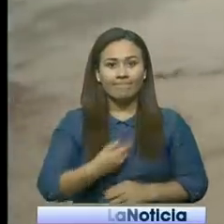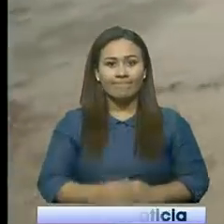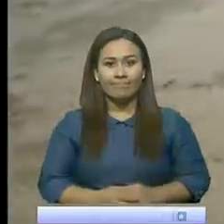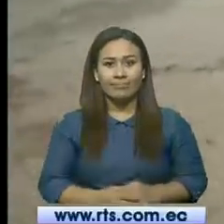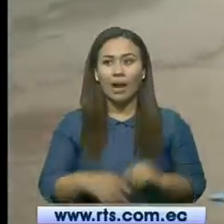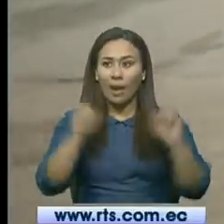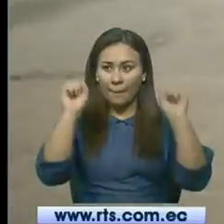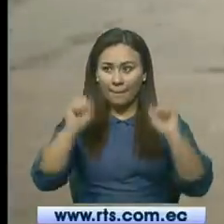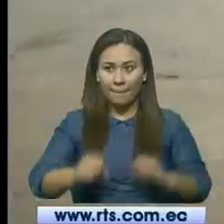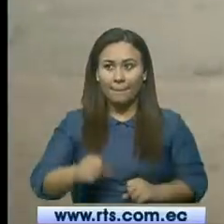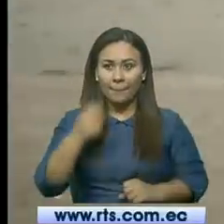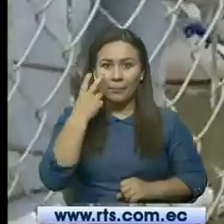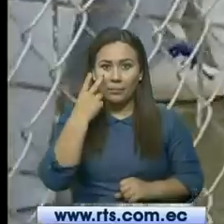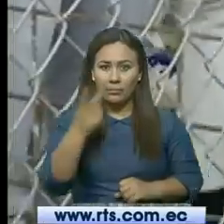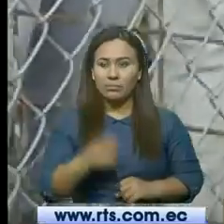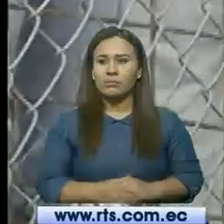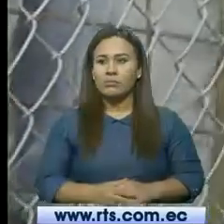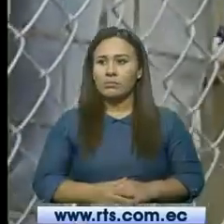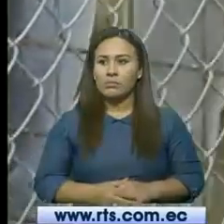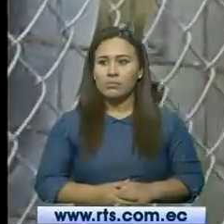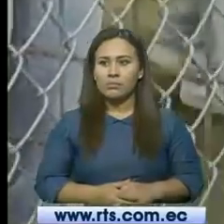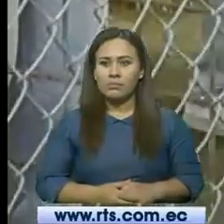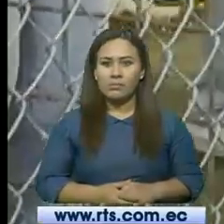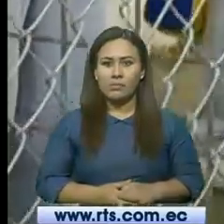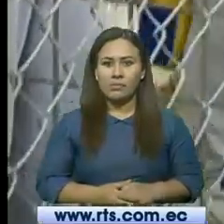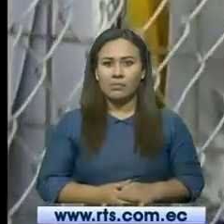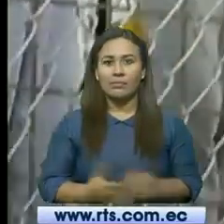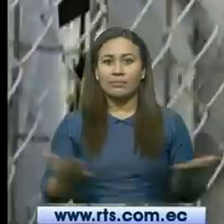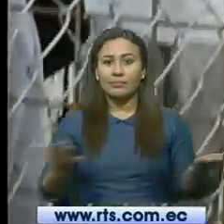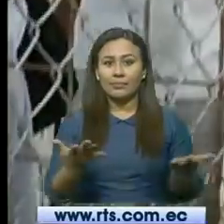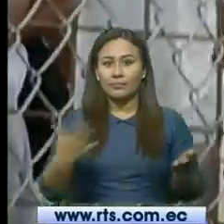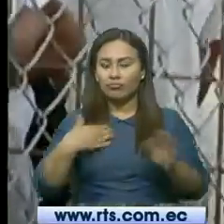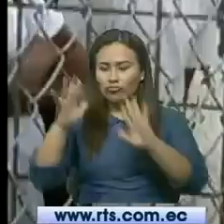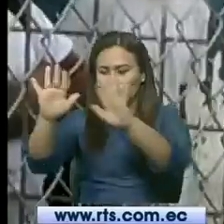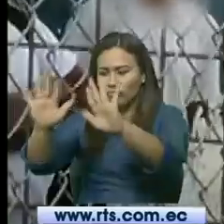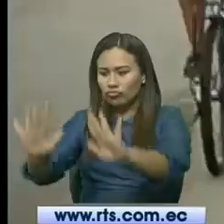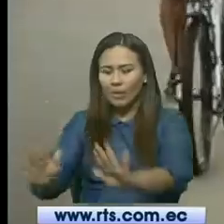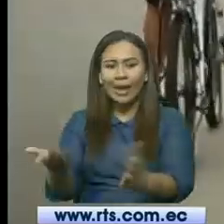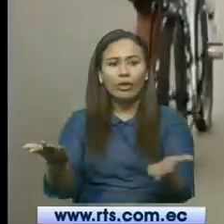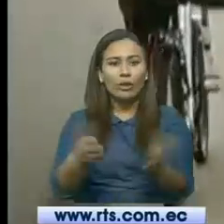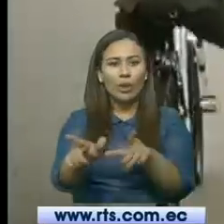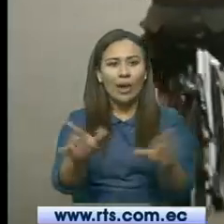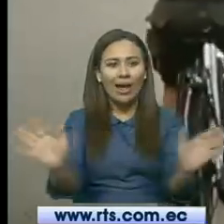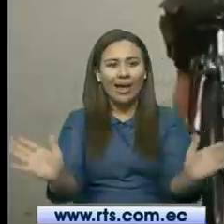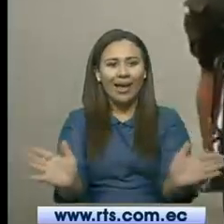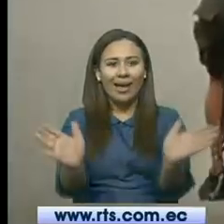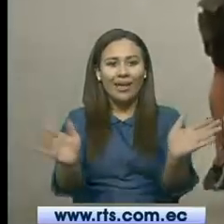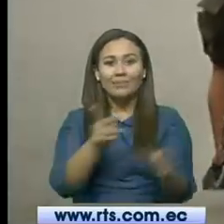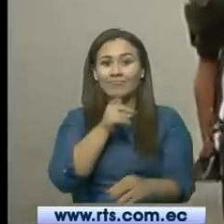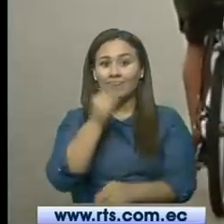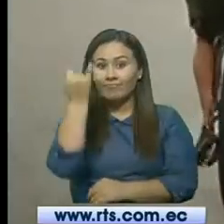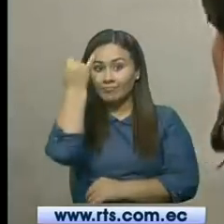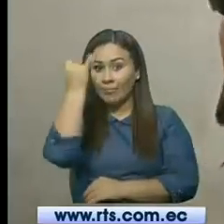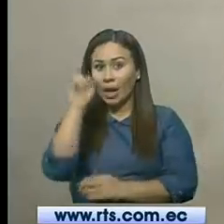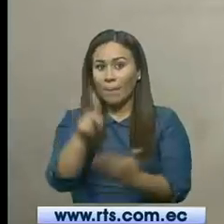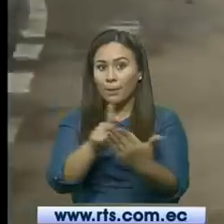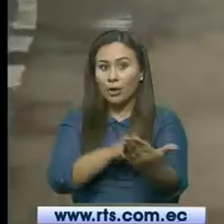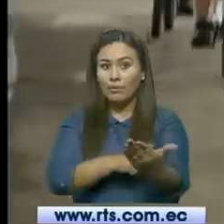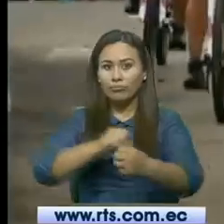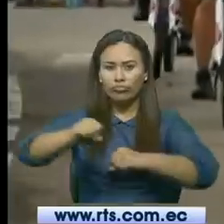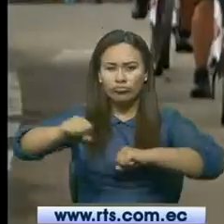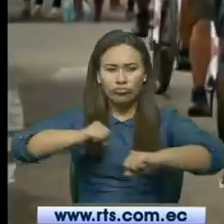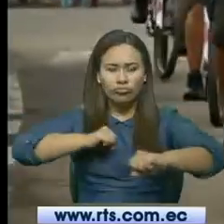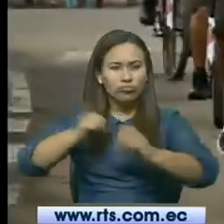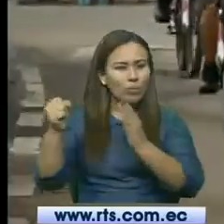delincuencia además de la intervención integral que se impulsó en la zona por ello y como parte de este combate también